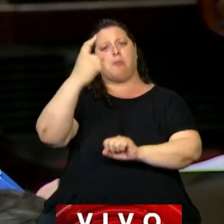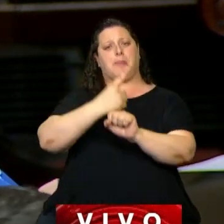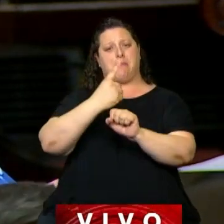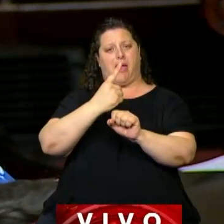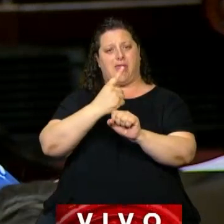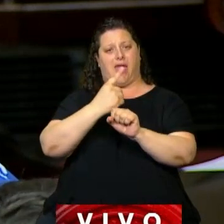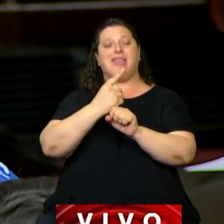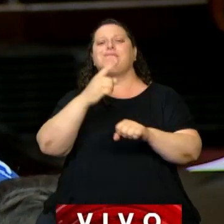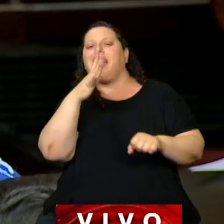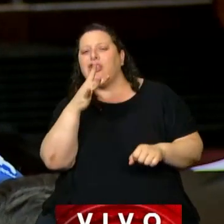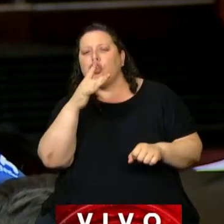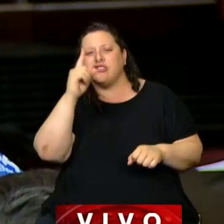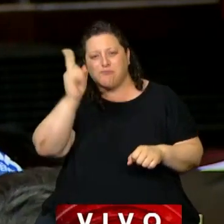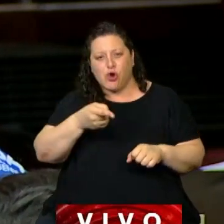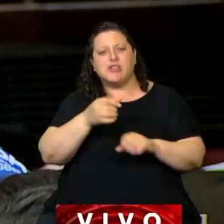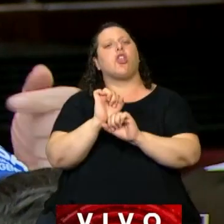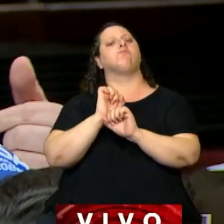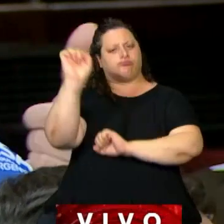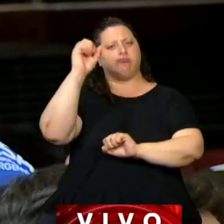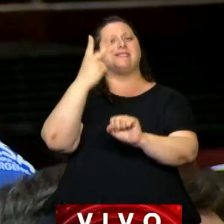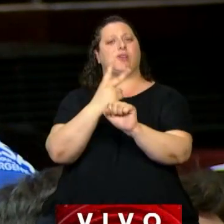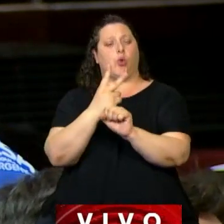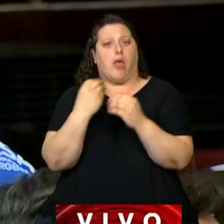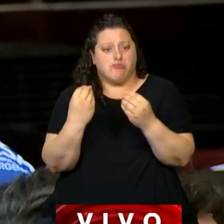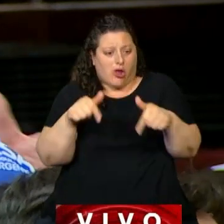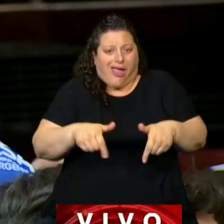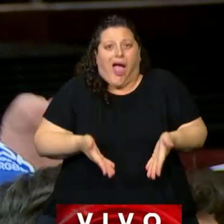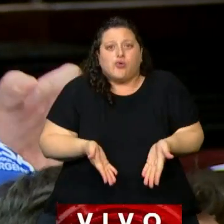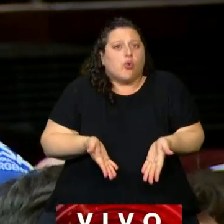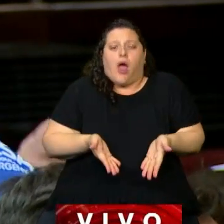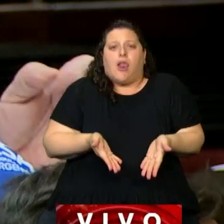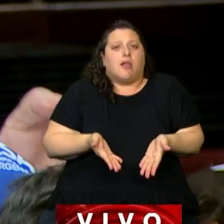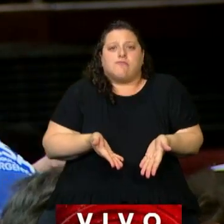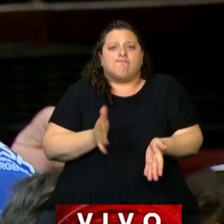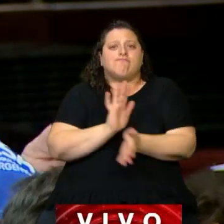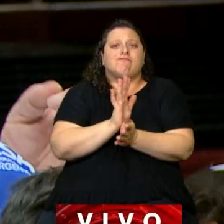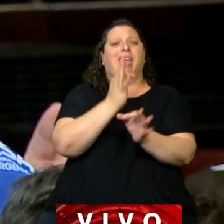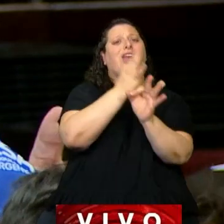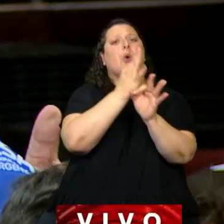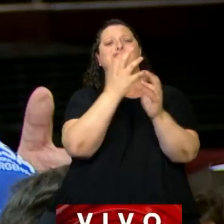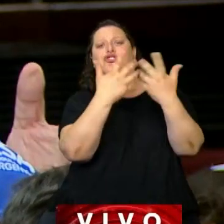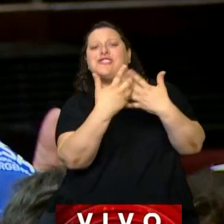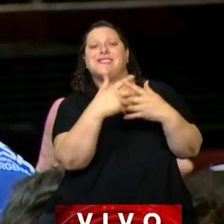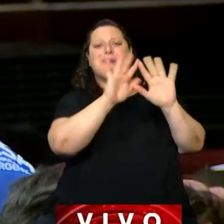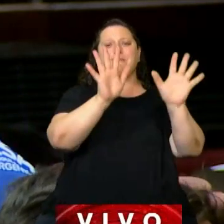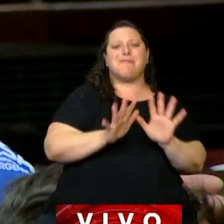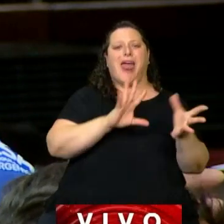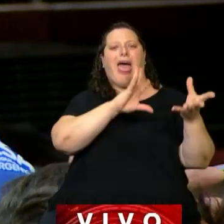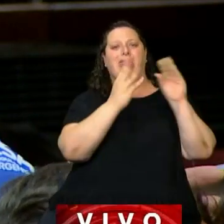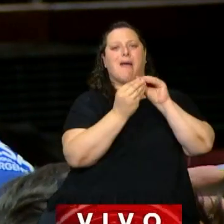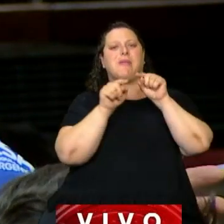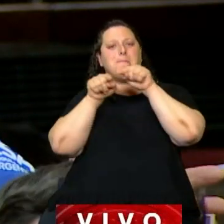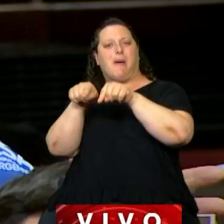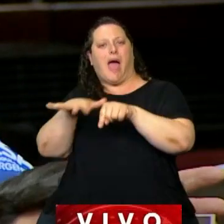14% solo finaliza la educación secundaria, ya que la educación actual no está preparada y no se adapta para las personas